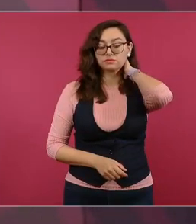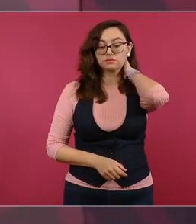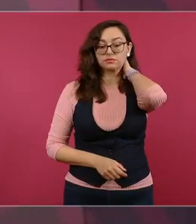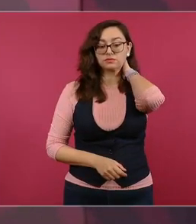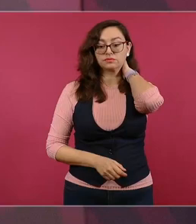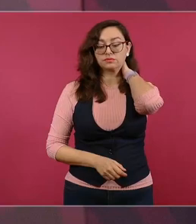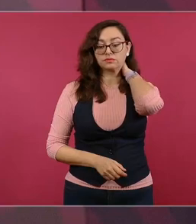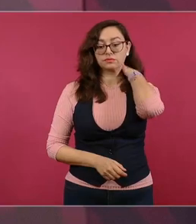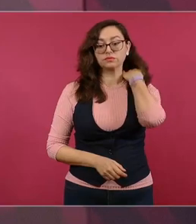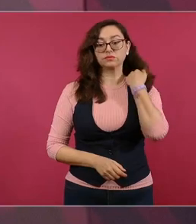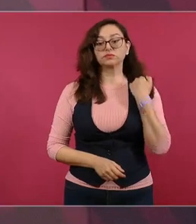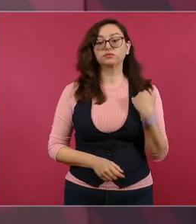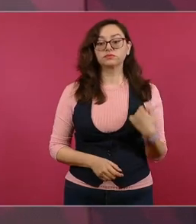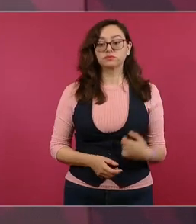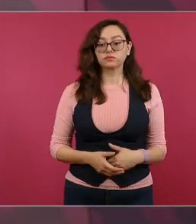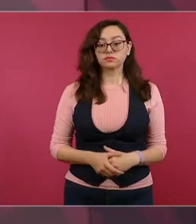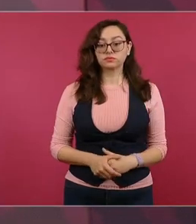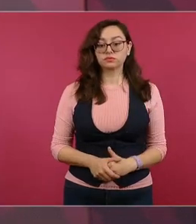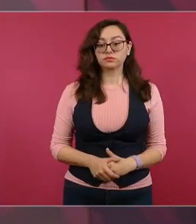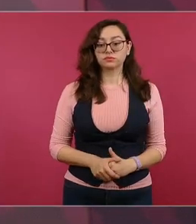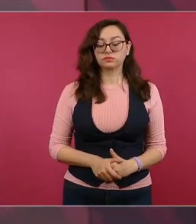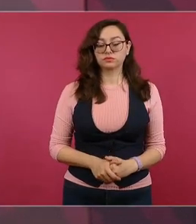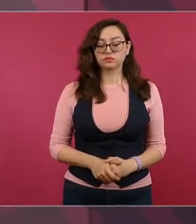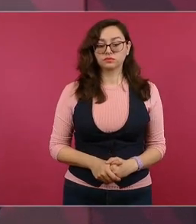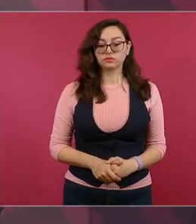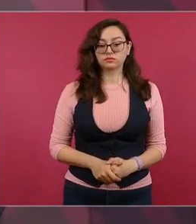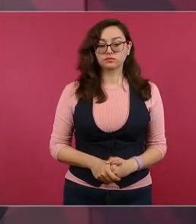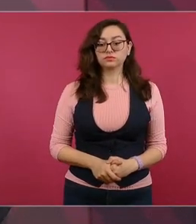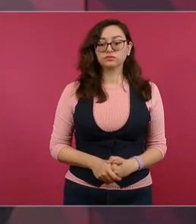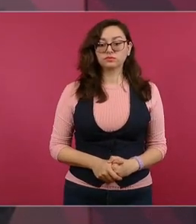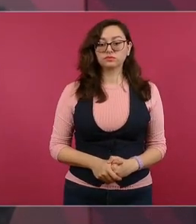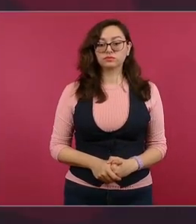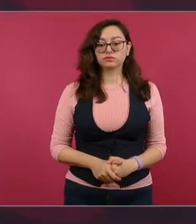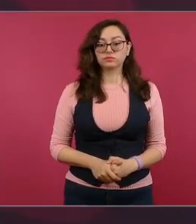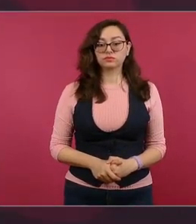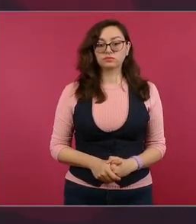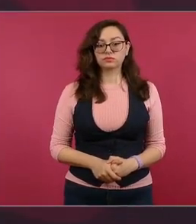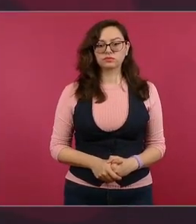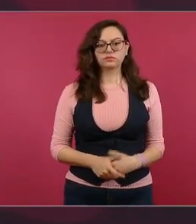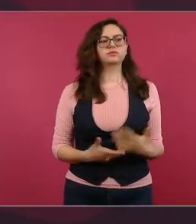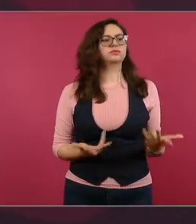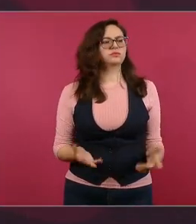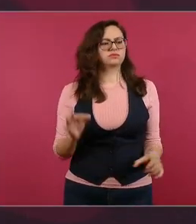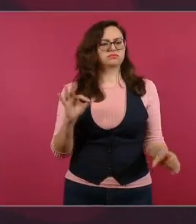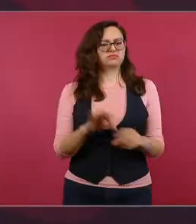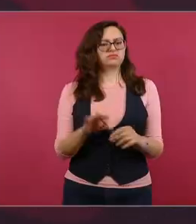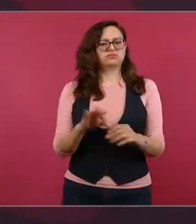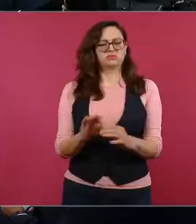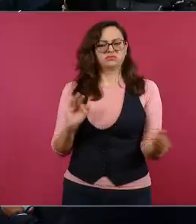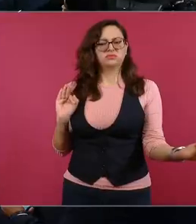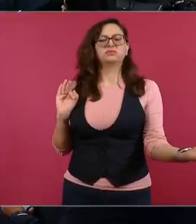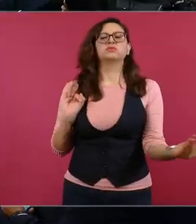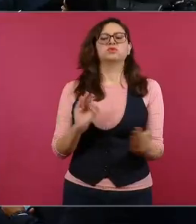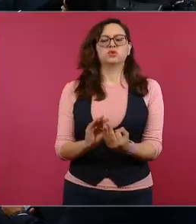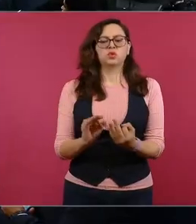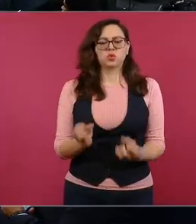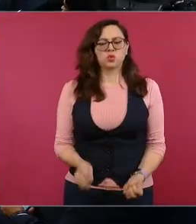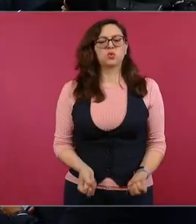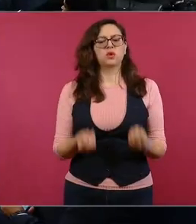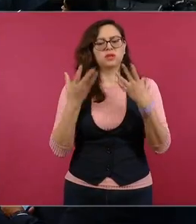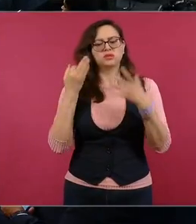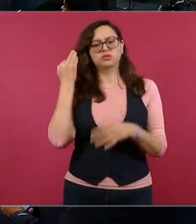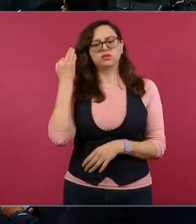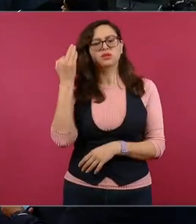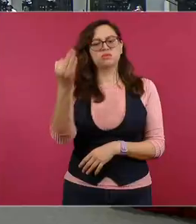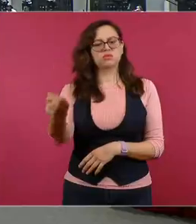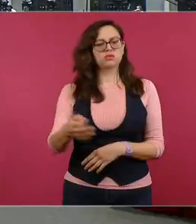básicamente y no Cuánto falta ya para la elección cuántos